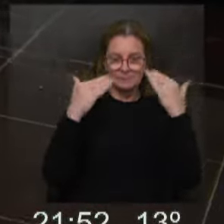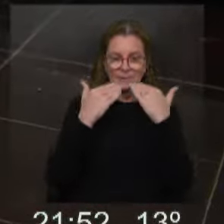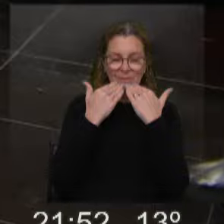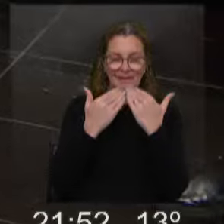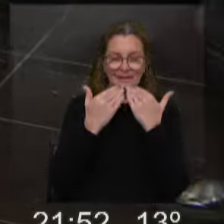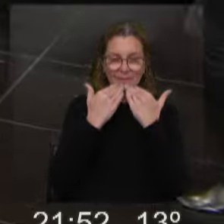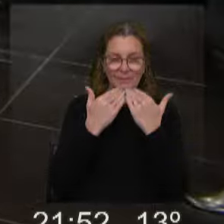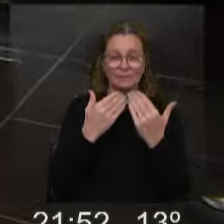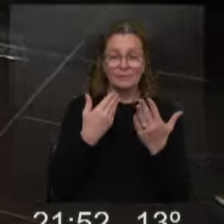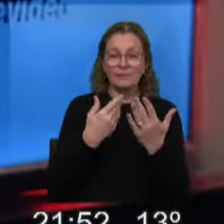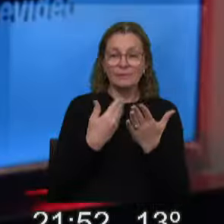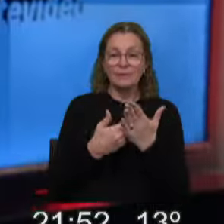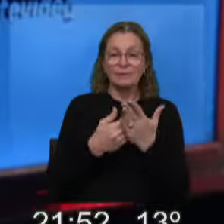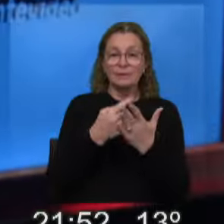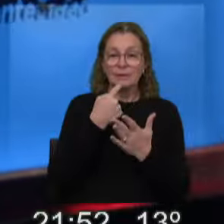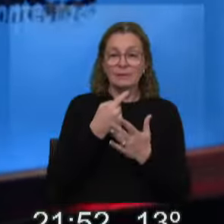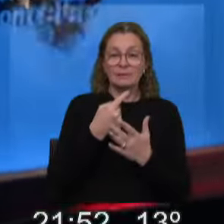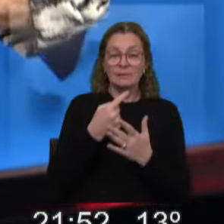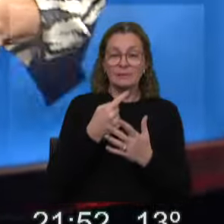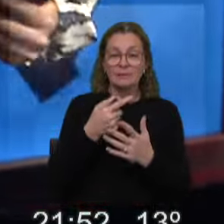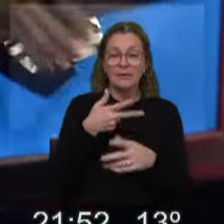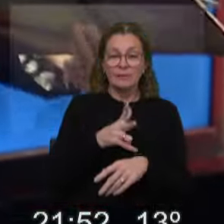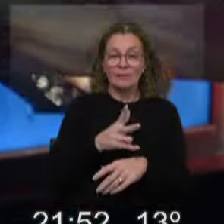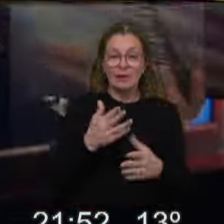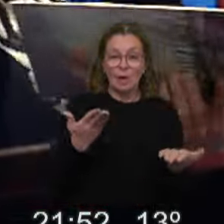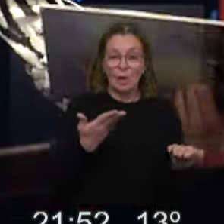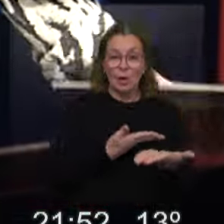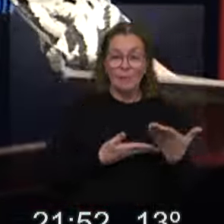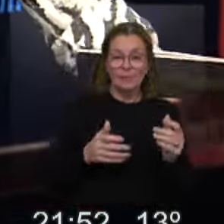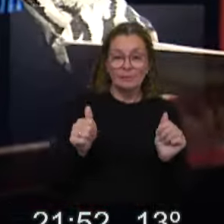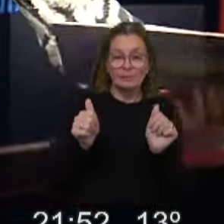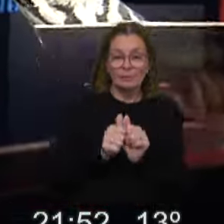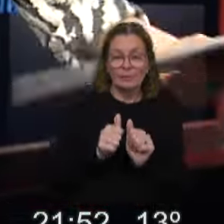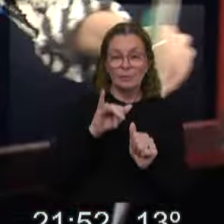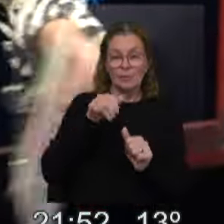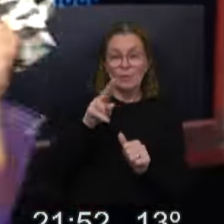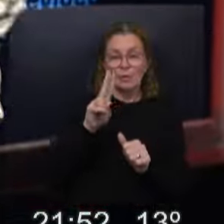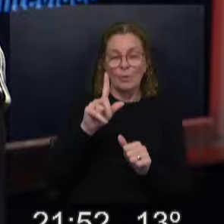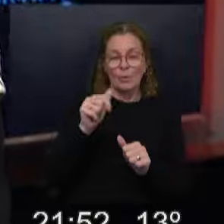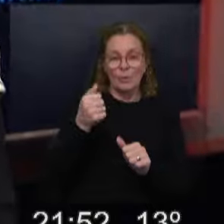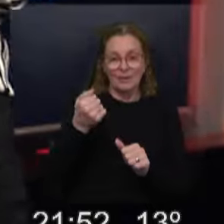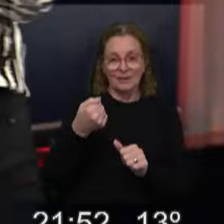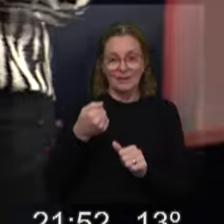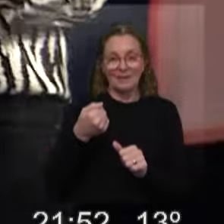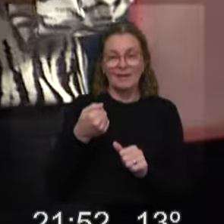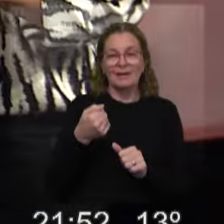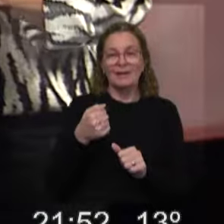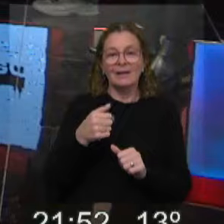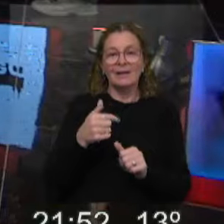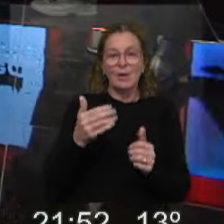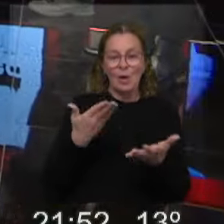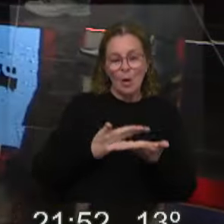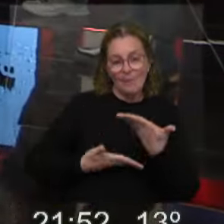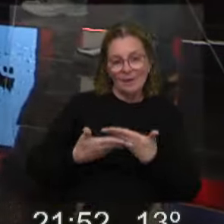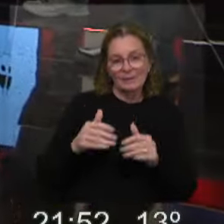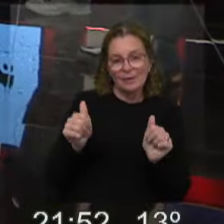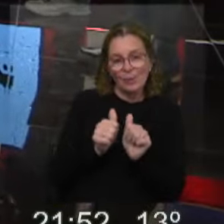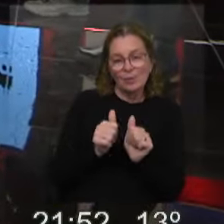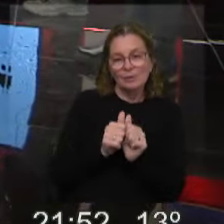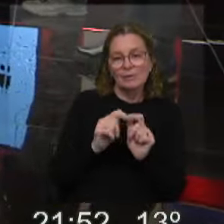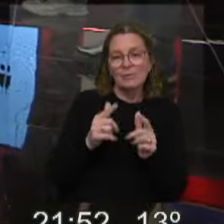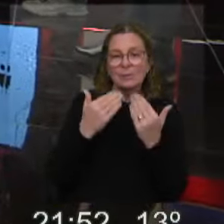Gracias. Y nos faltó decir que la fecha de La Temeraria la comparten con Julia Lunar, que es el proyecto de Natalia Saboreo. Así que, bueno,